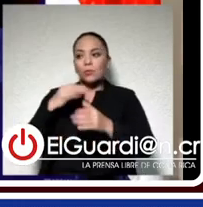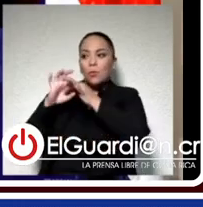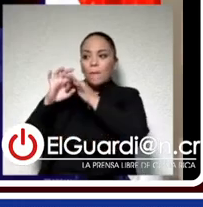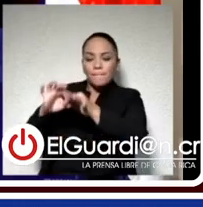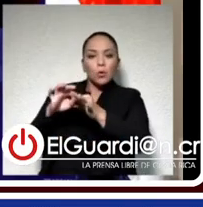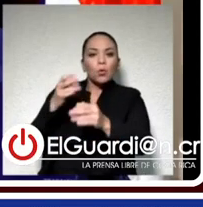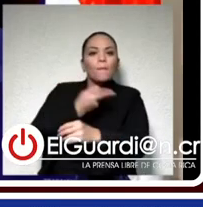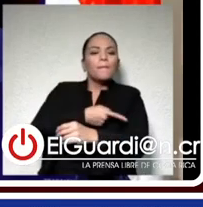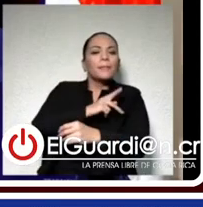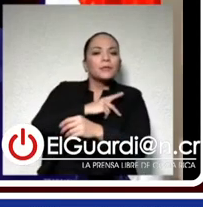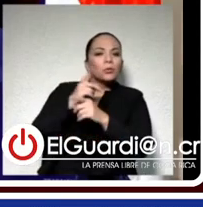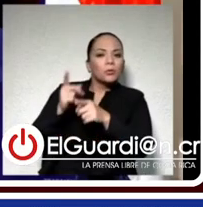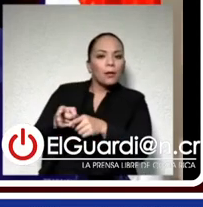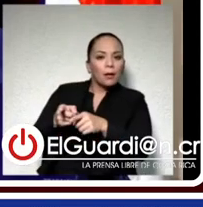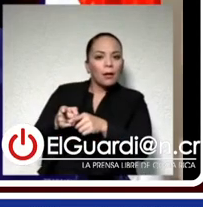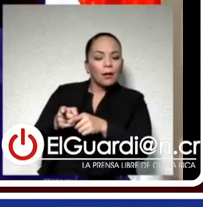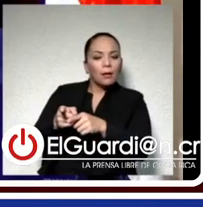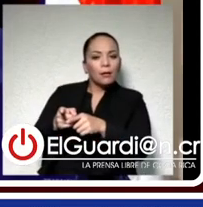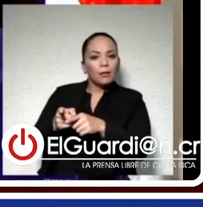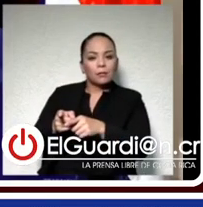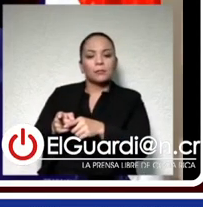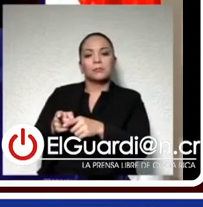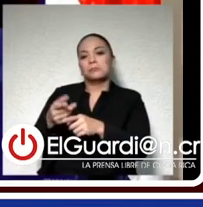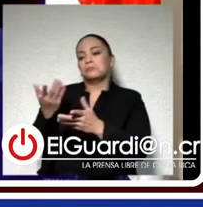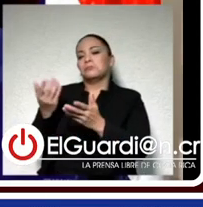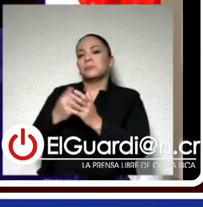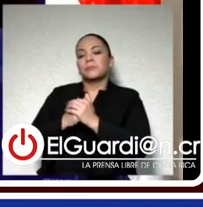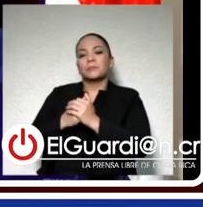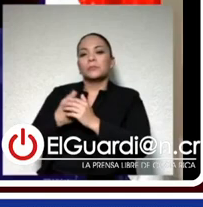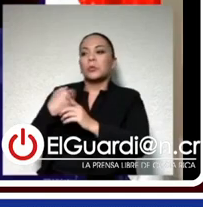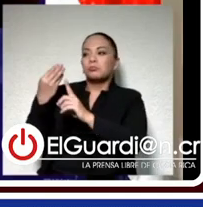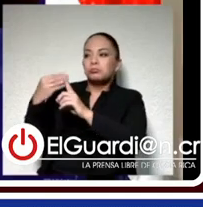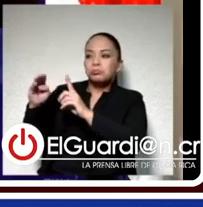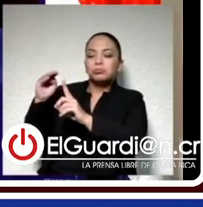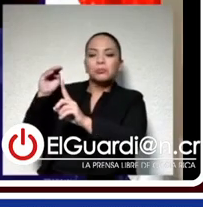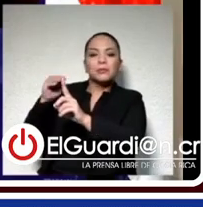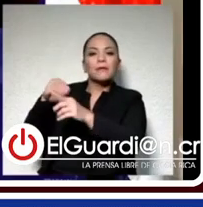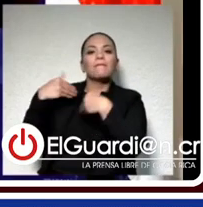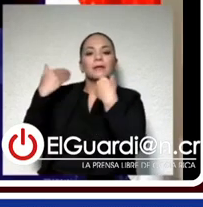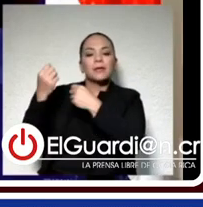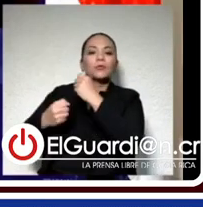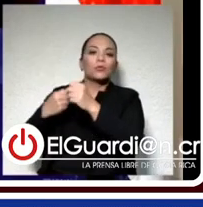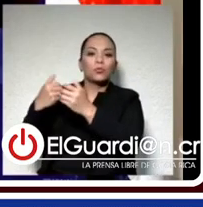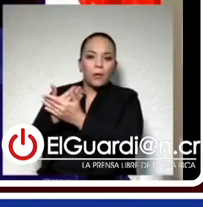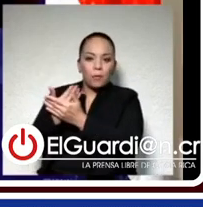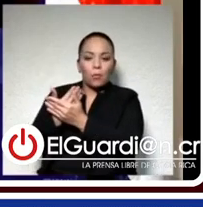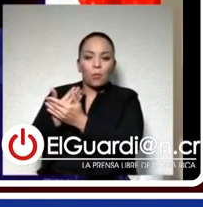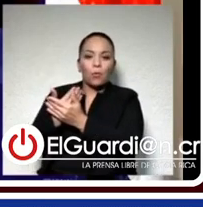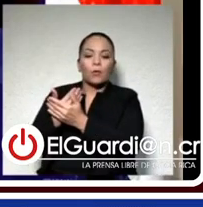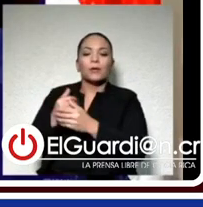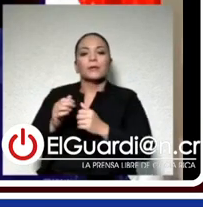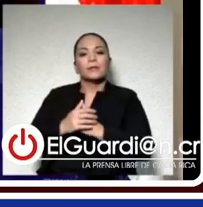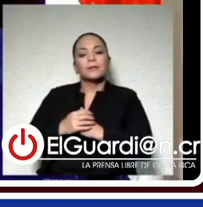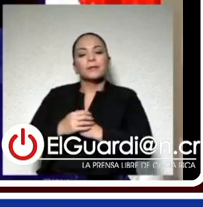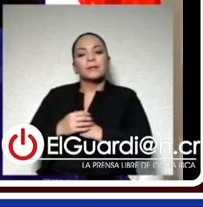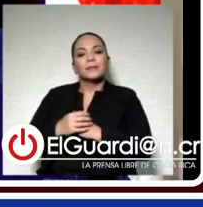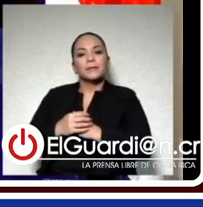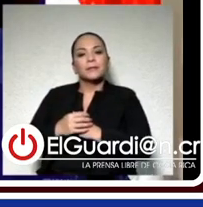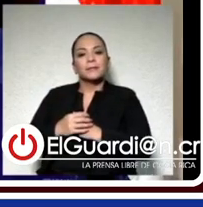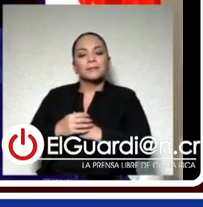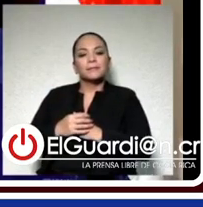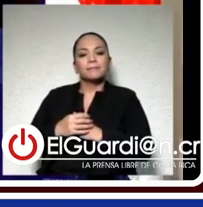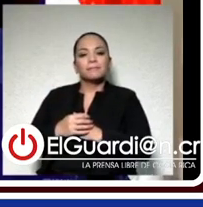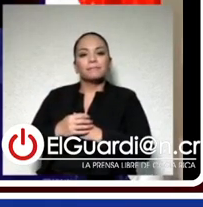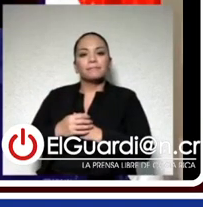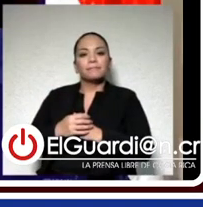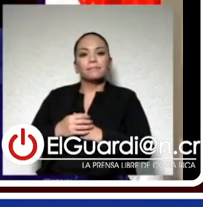personal, ¿qué es eso? Le mandé un mensaje de feliz año nuevo y de lamentar que este señor,